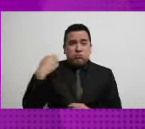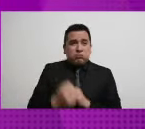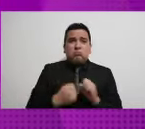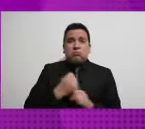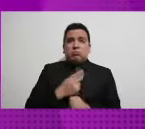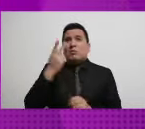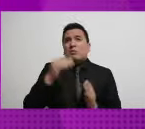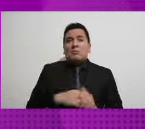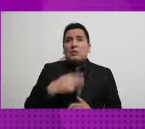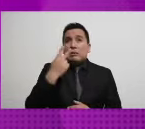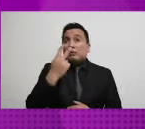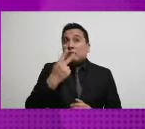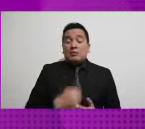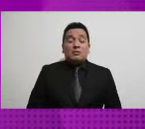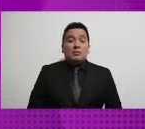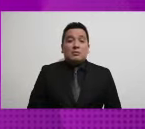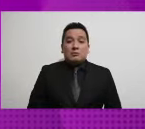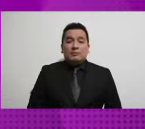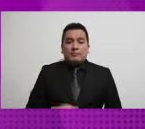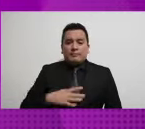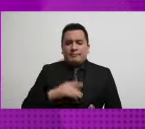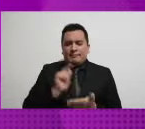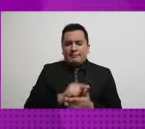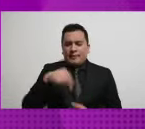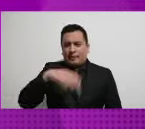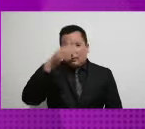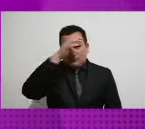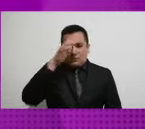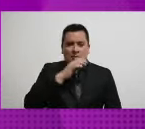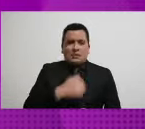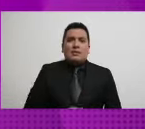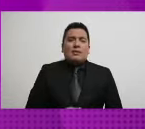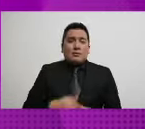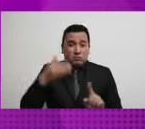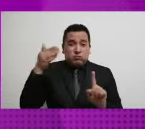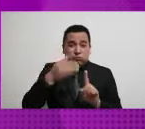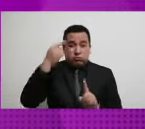en el año 2002 en la Constitución del Estado de Coahuila de